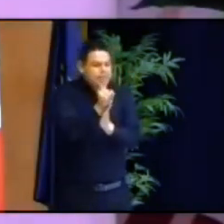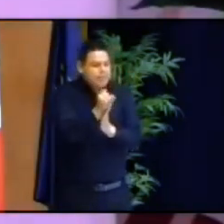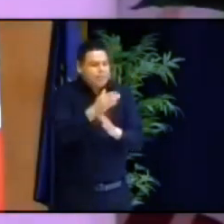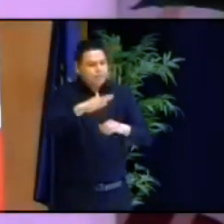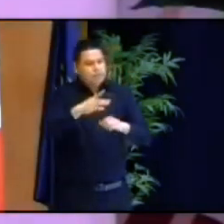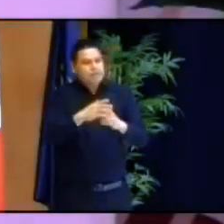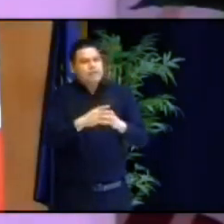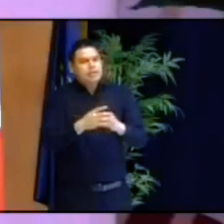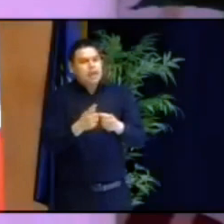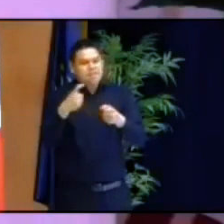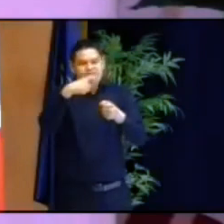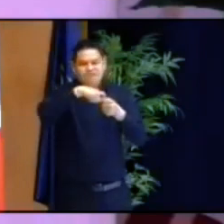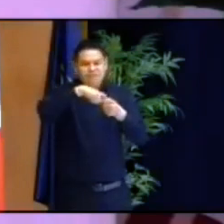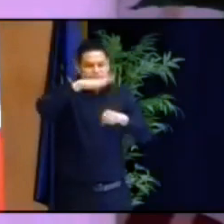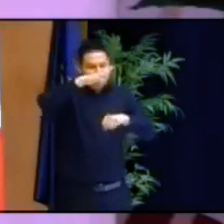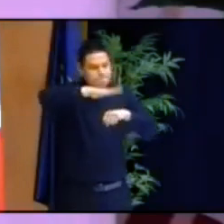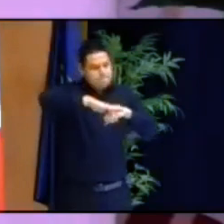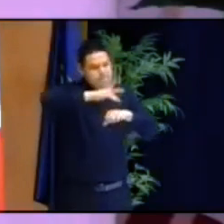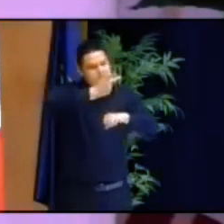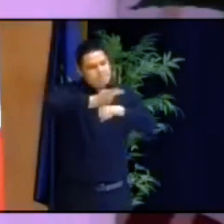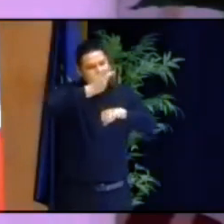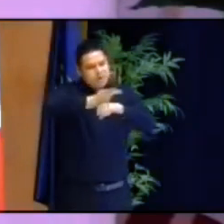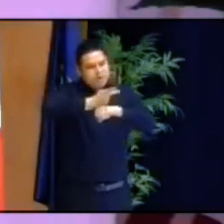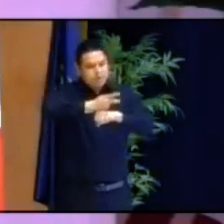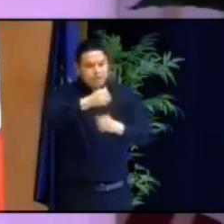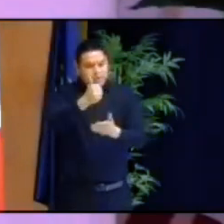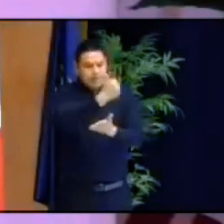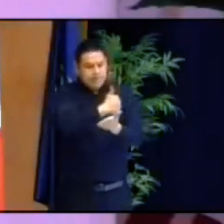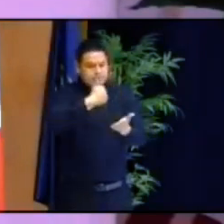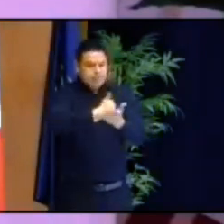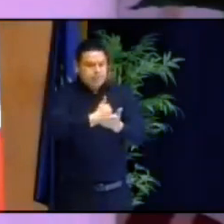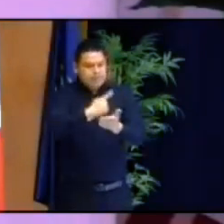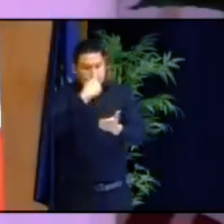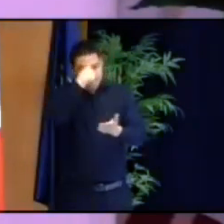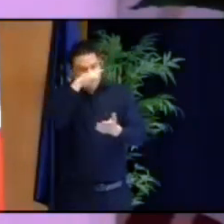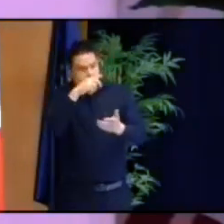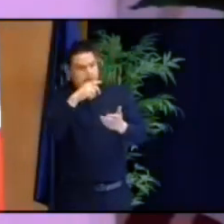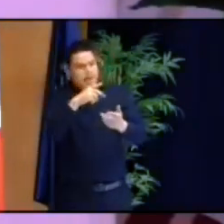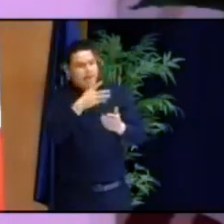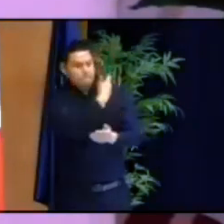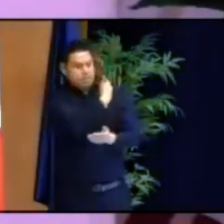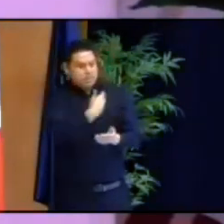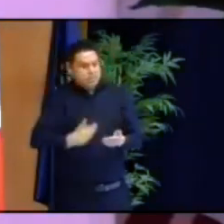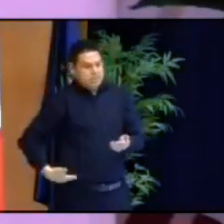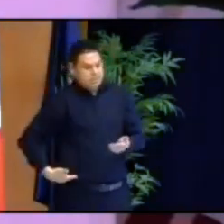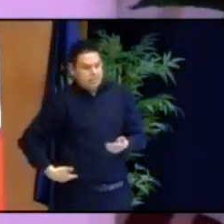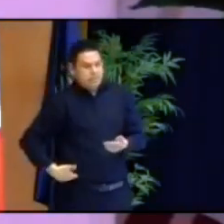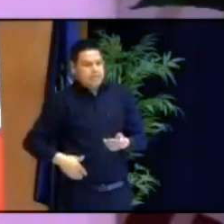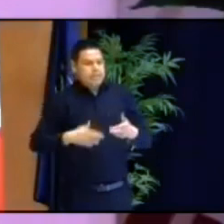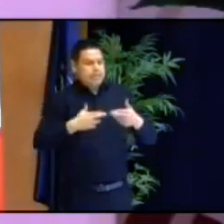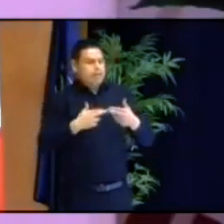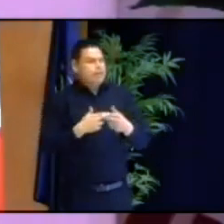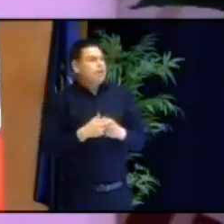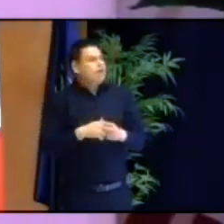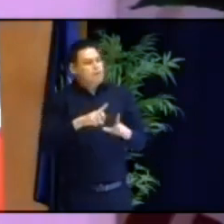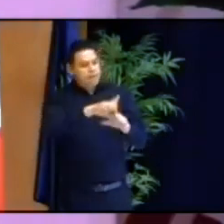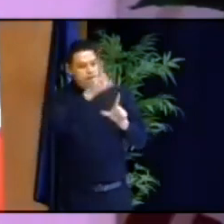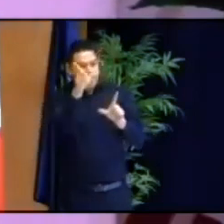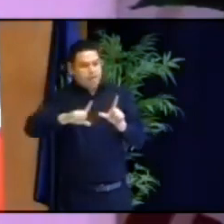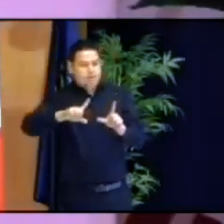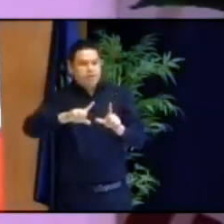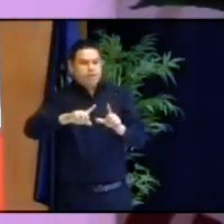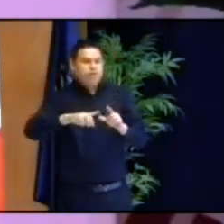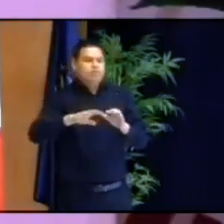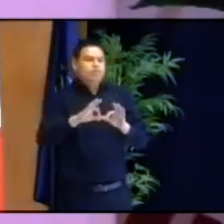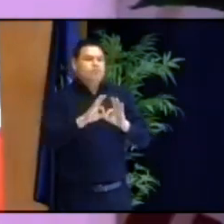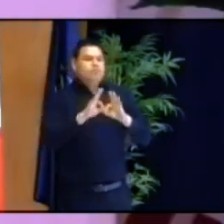de preparatorias del gobierno de la ciudad. El presidente de la República, cuando fue jefe de gobierno, formó el Instituto